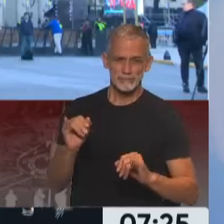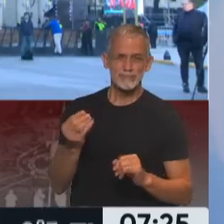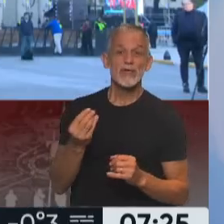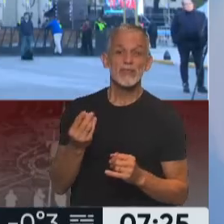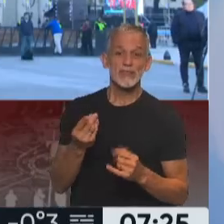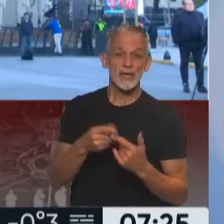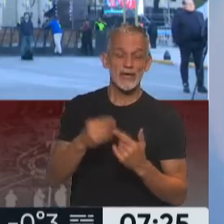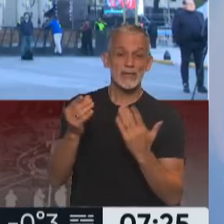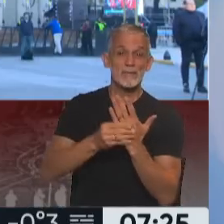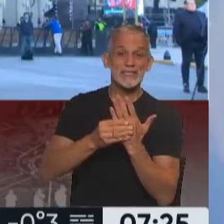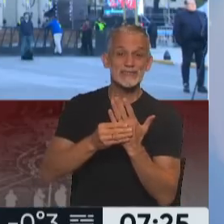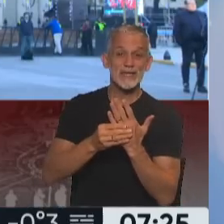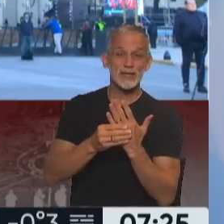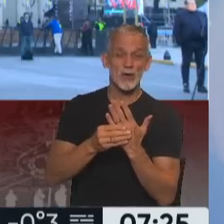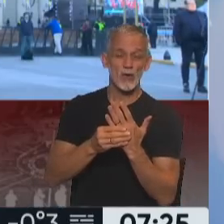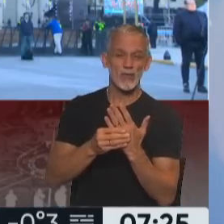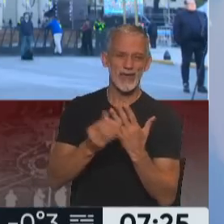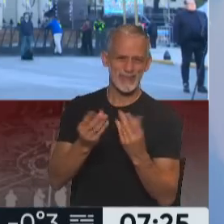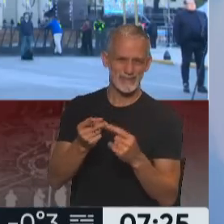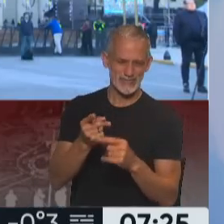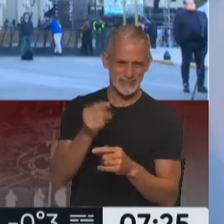del Ministerio de la Defensa italiano que habían